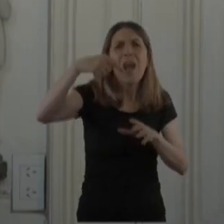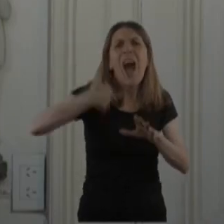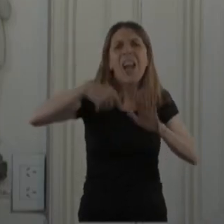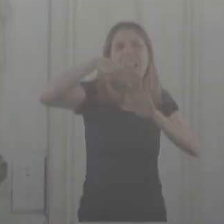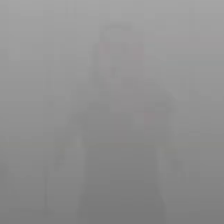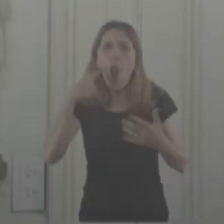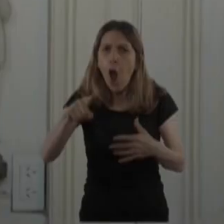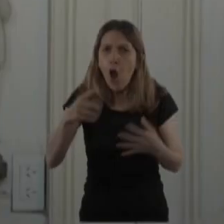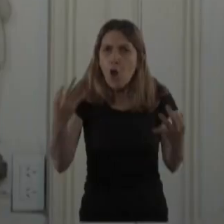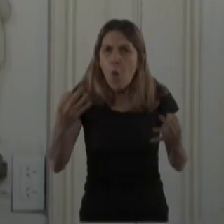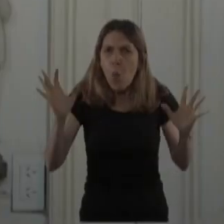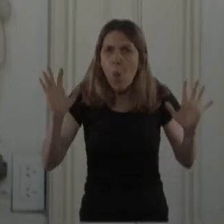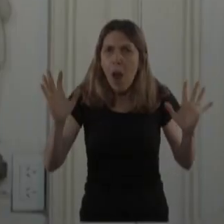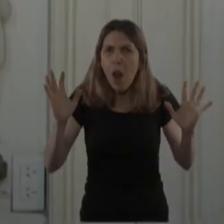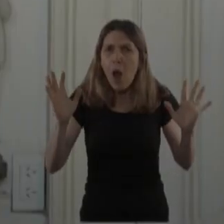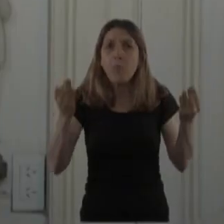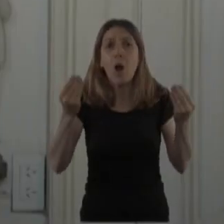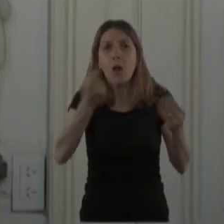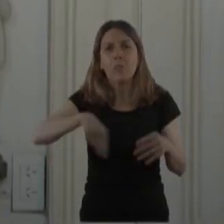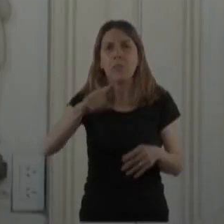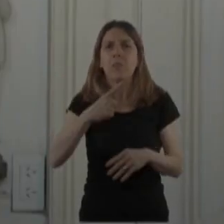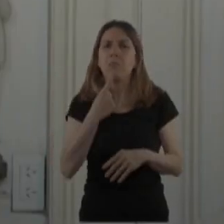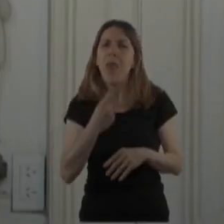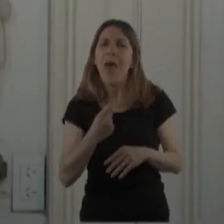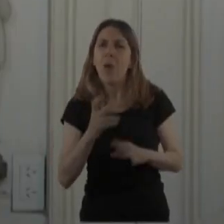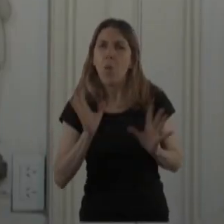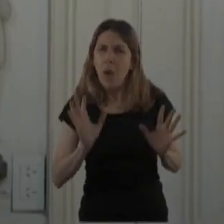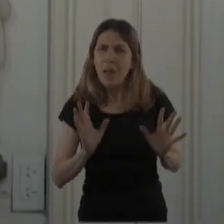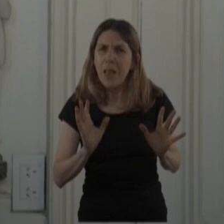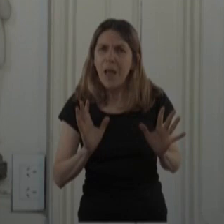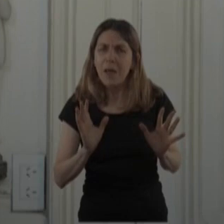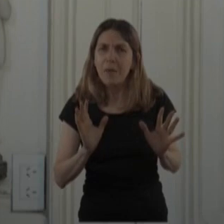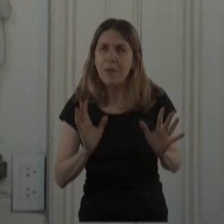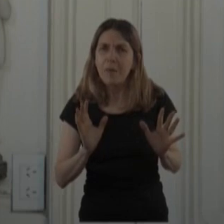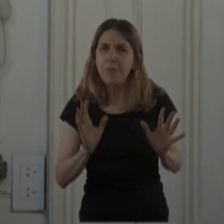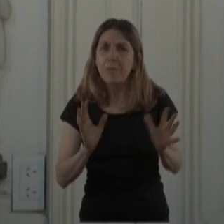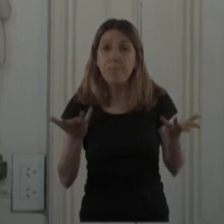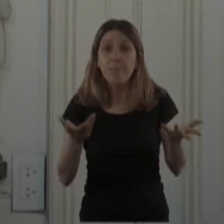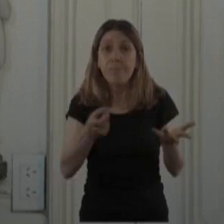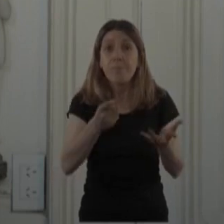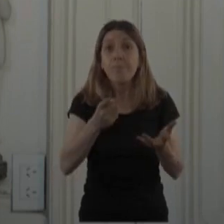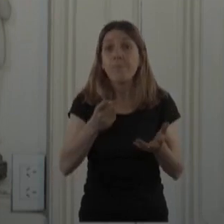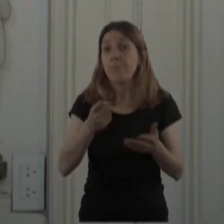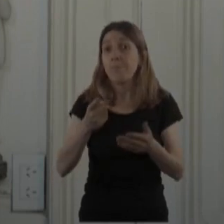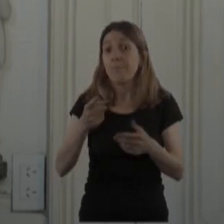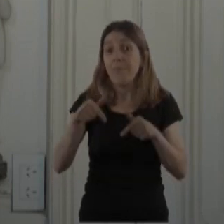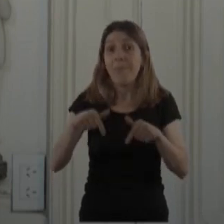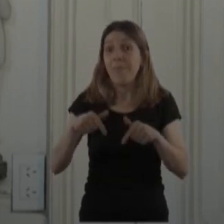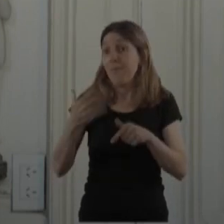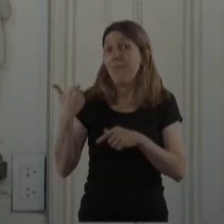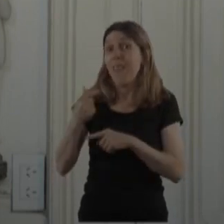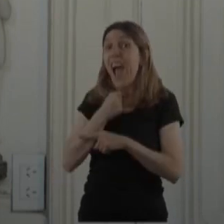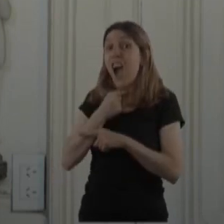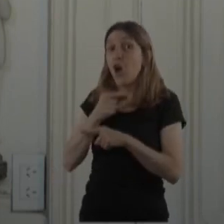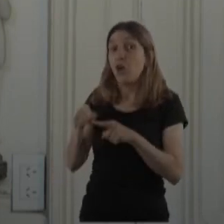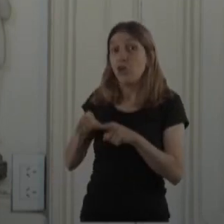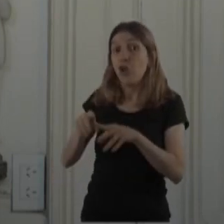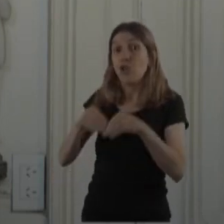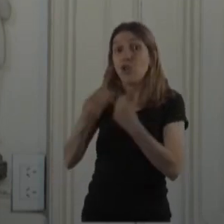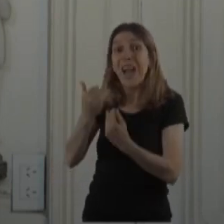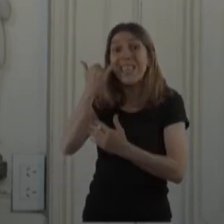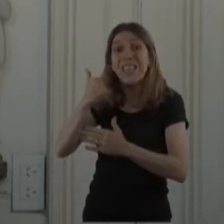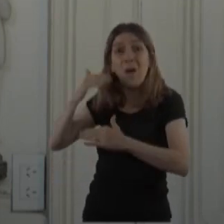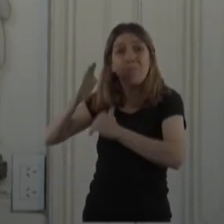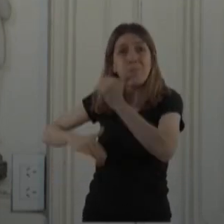de la Argentina. Lo que uno ve es que al mes de agosto tenemos